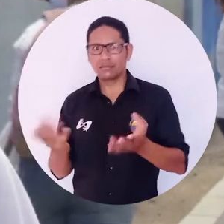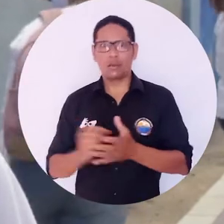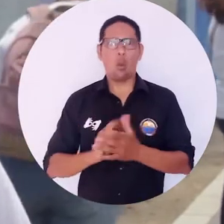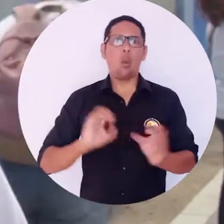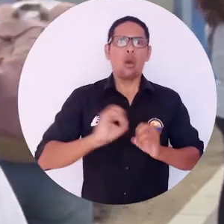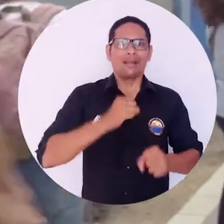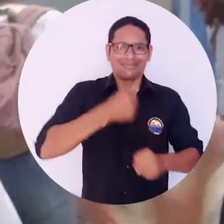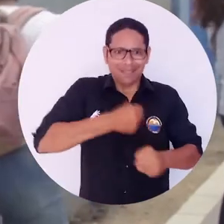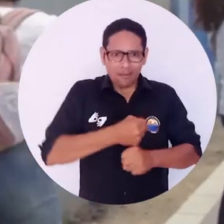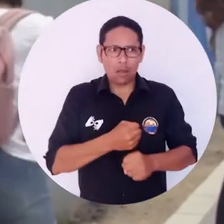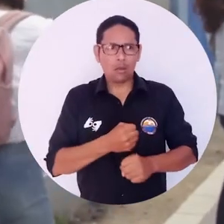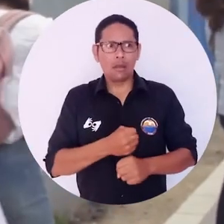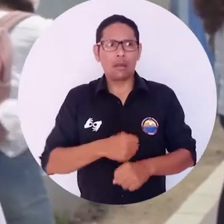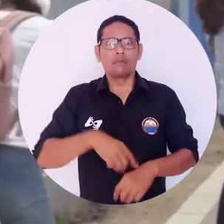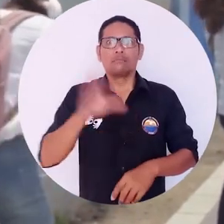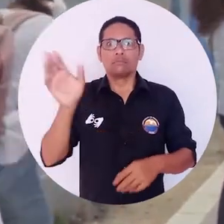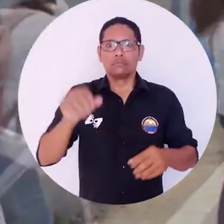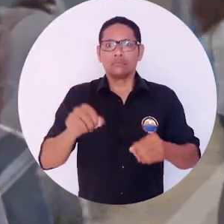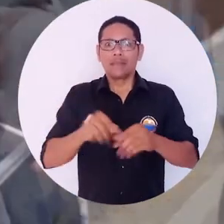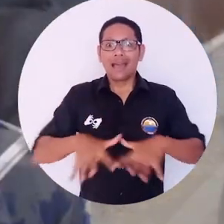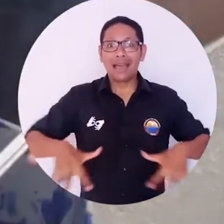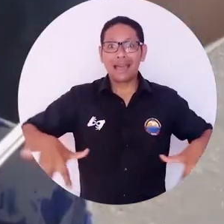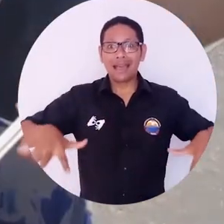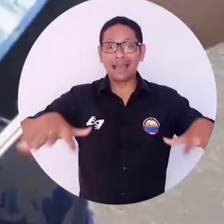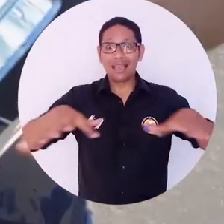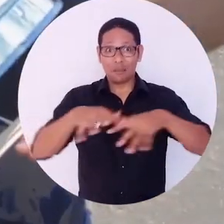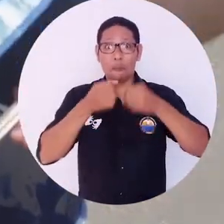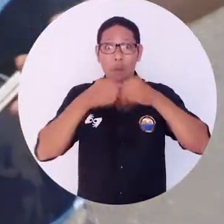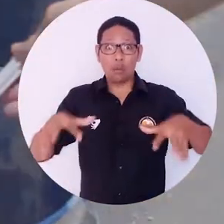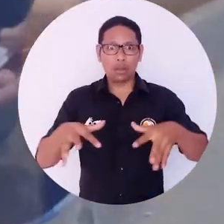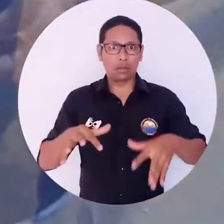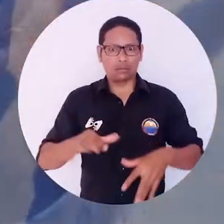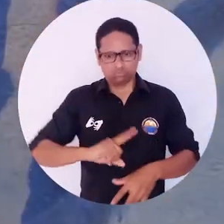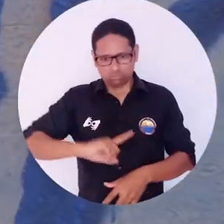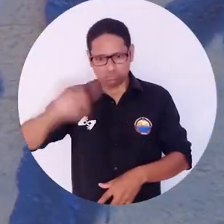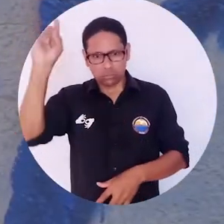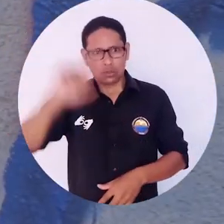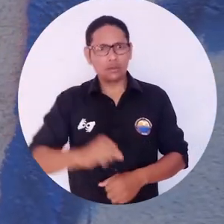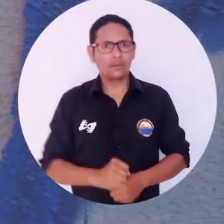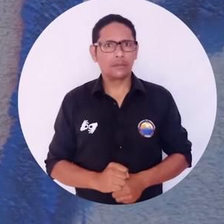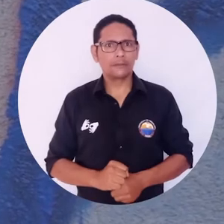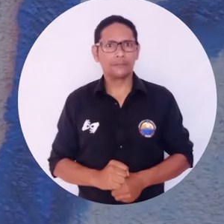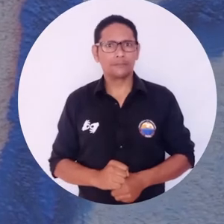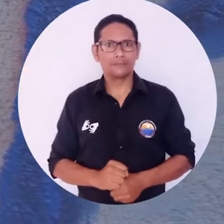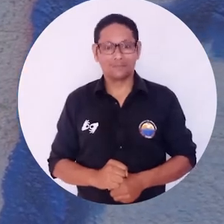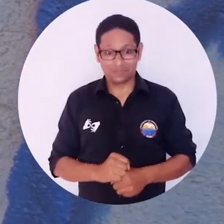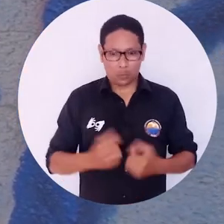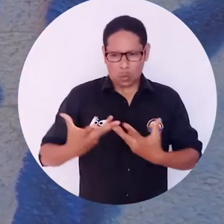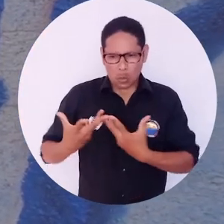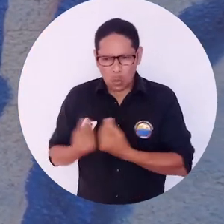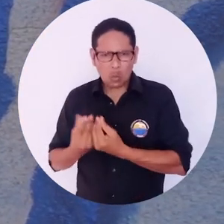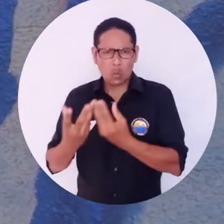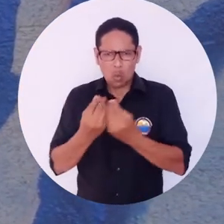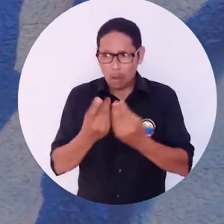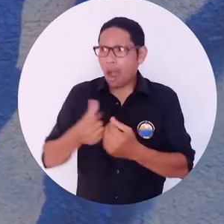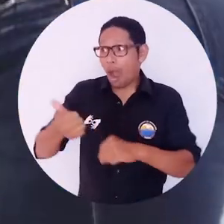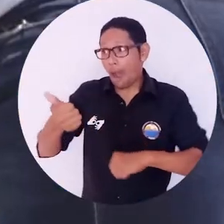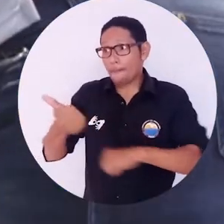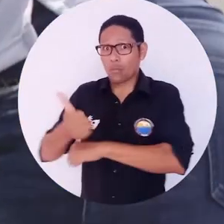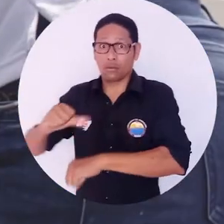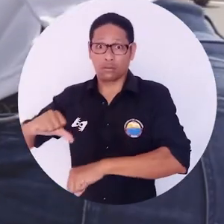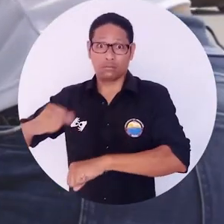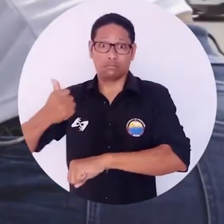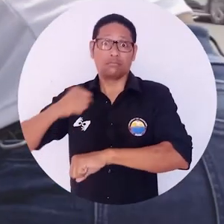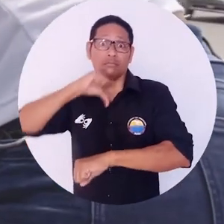trabajo, ni mucho menos en nuestros espacios comunes. El sector académico también manifestó su apoyo al doctor Pablo Vera Salazar, rector de la